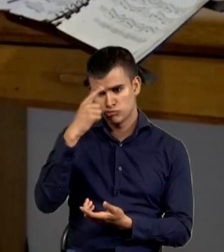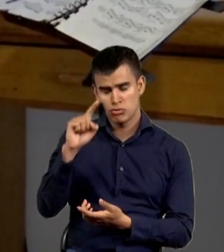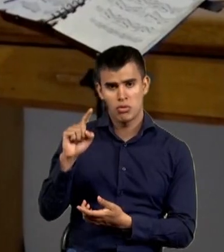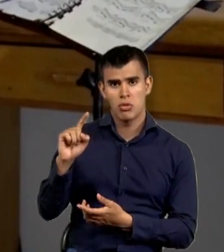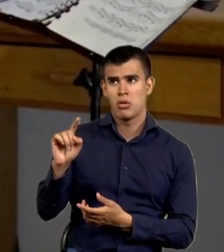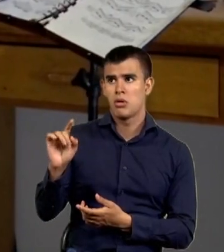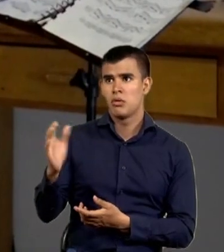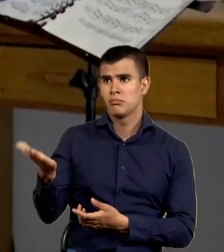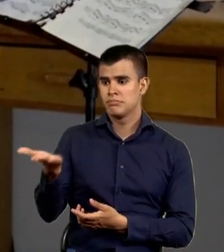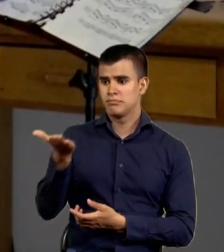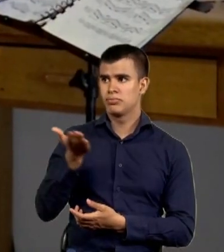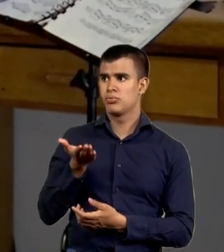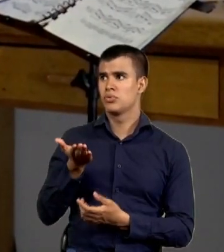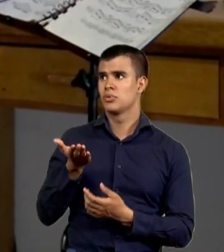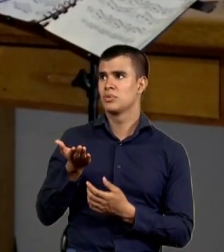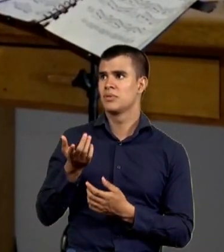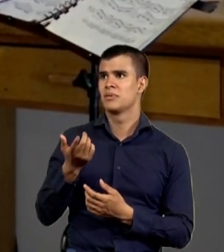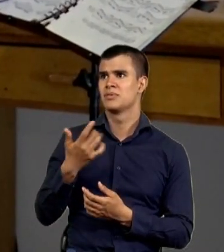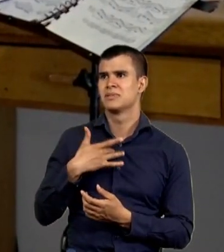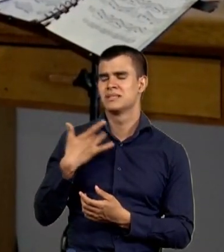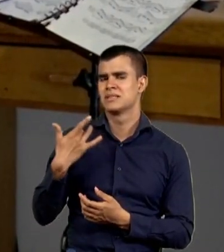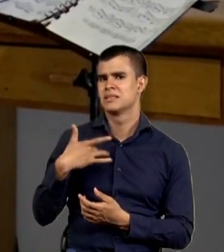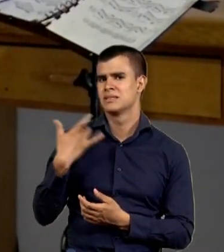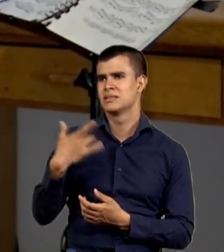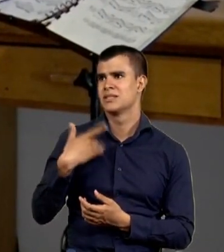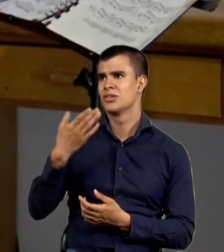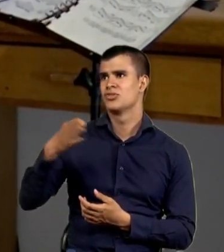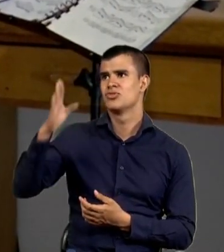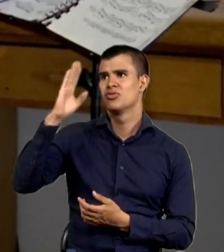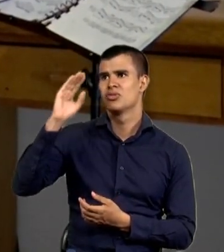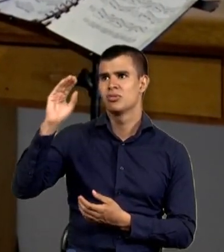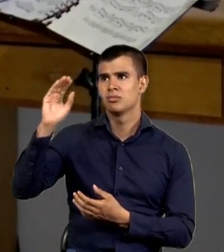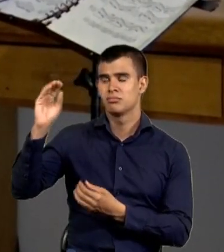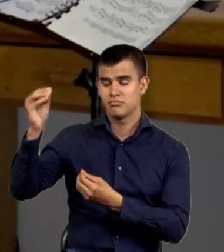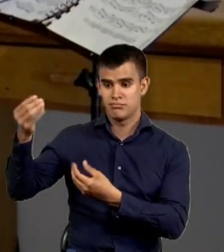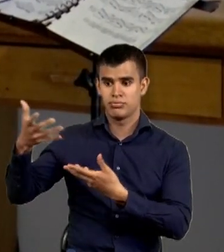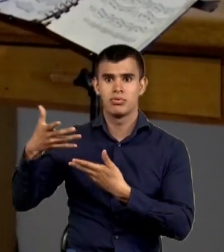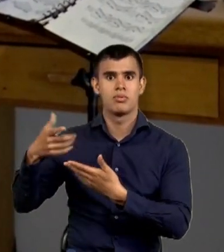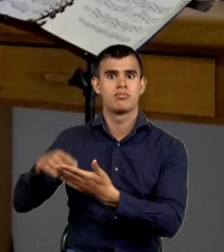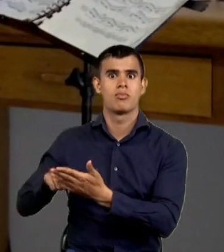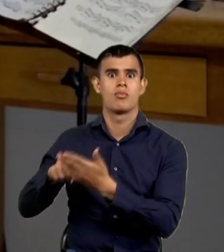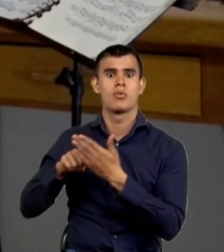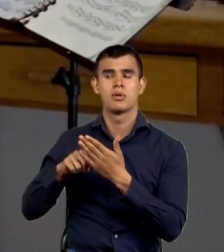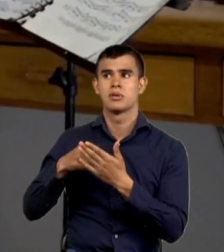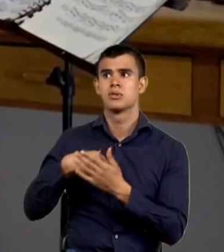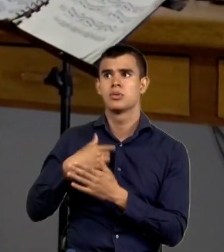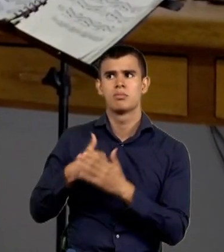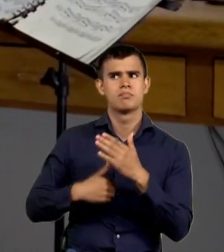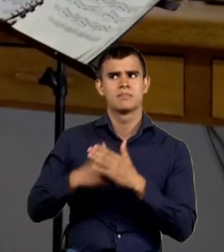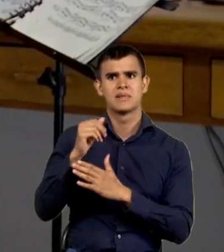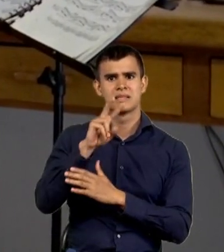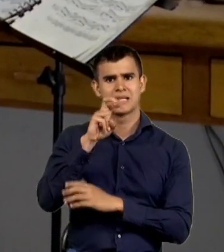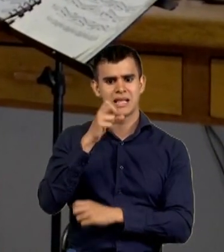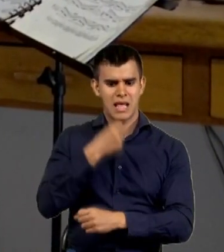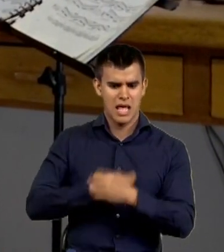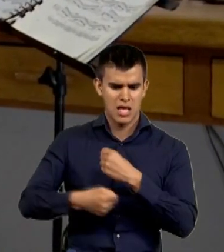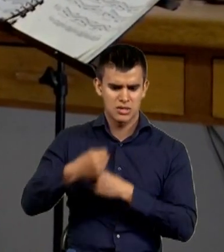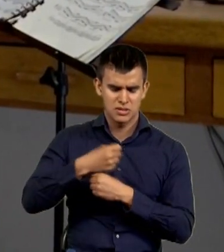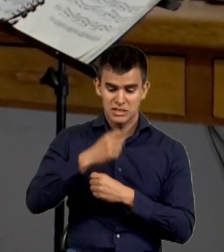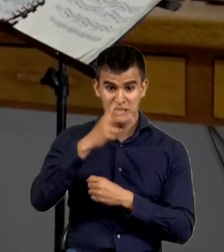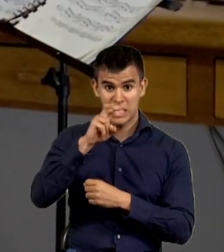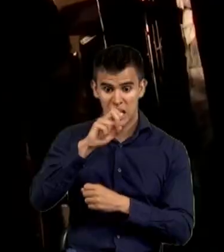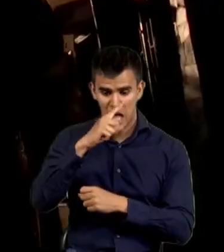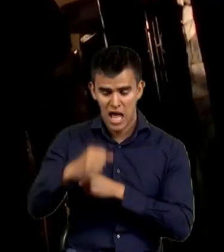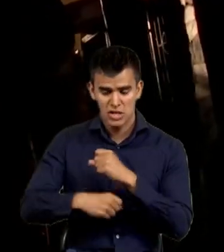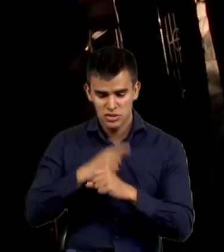que me llegó a mí y yo digo que Dios me lo puso en la mano para algo, para una misión. Entonces yo empecé a los